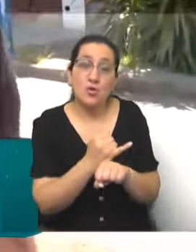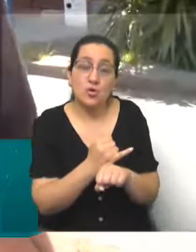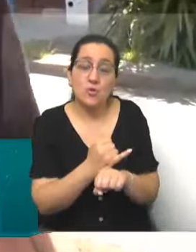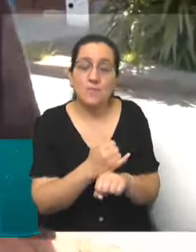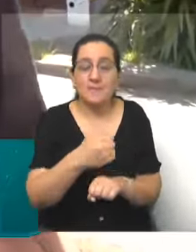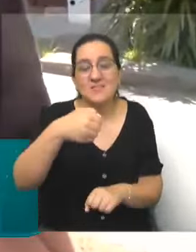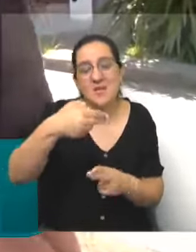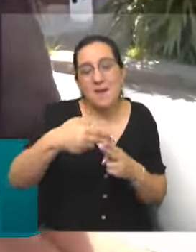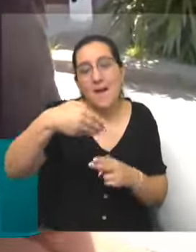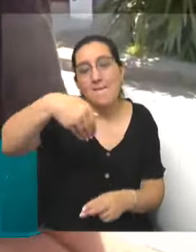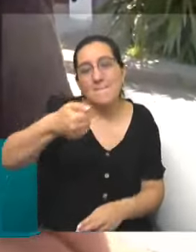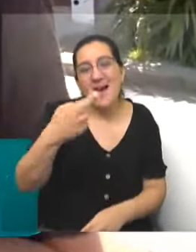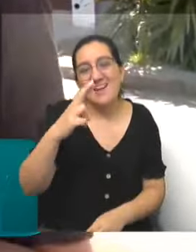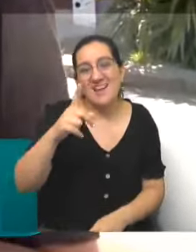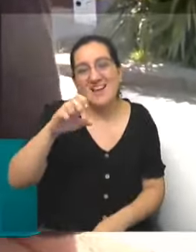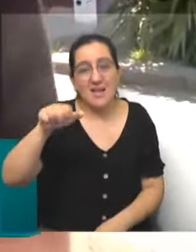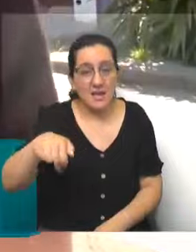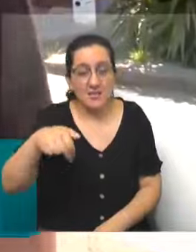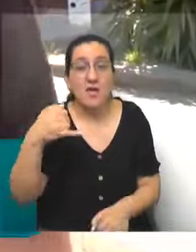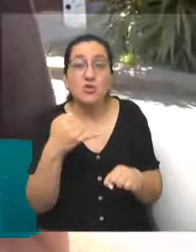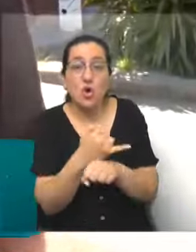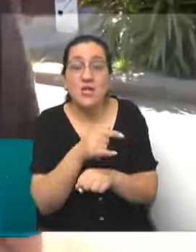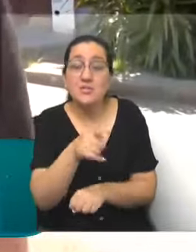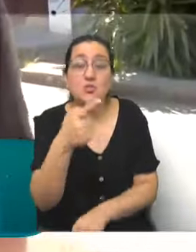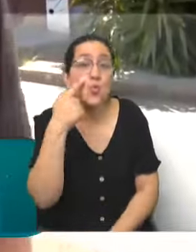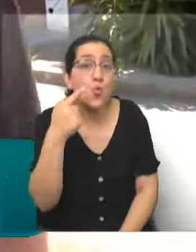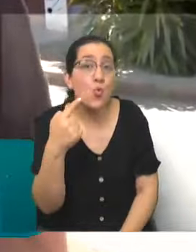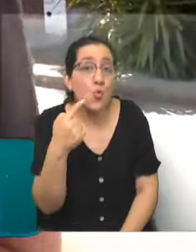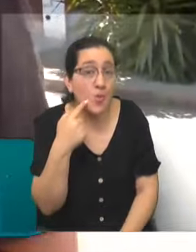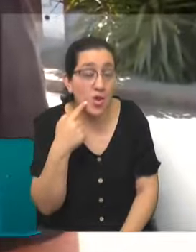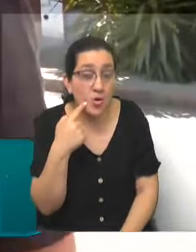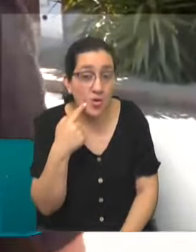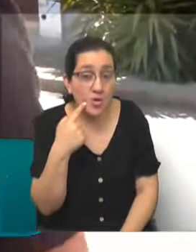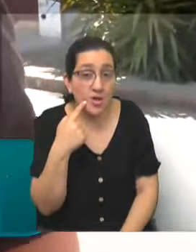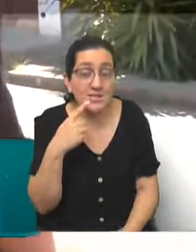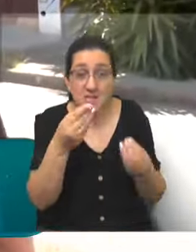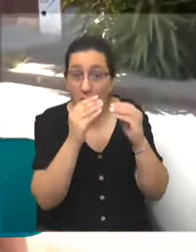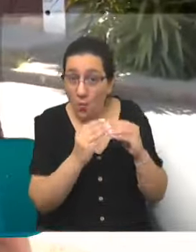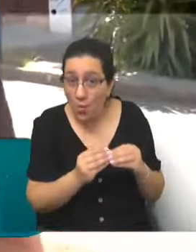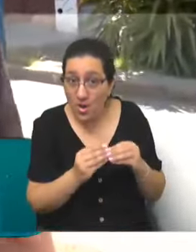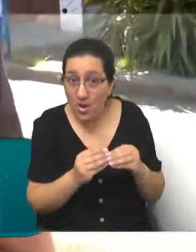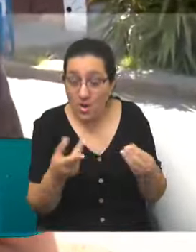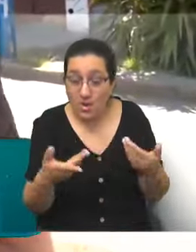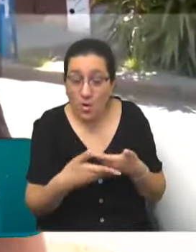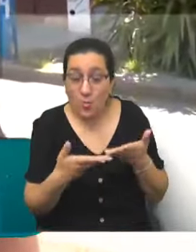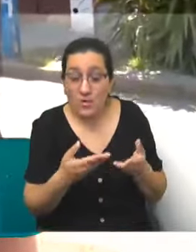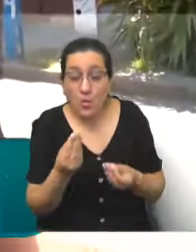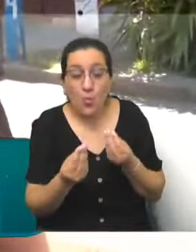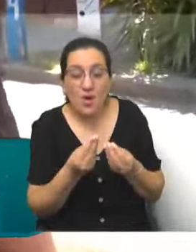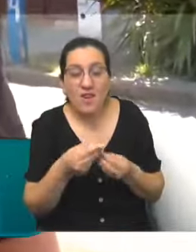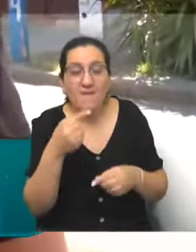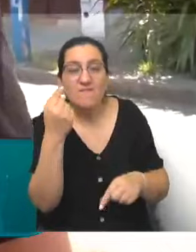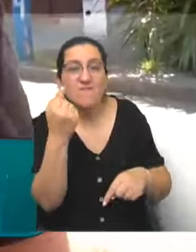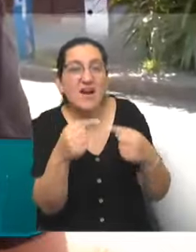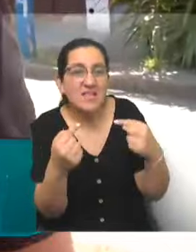error es una cifra, digamos, un dato estadístico que se calcula que nos muestra cuál es la variación